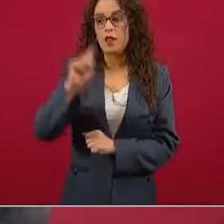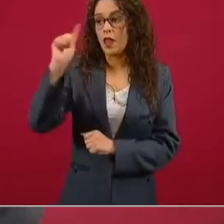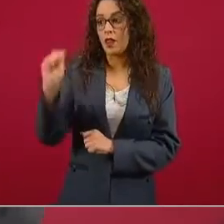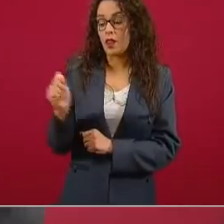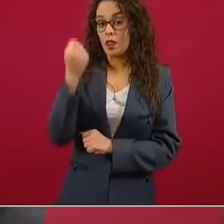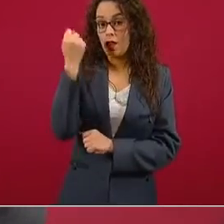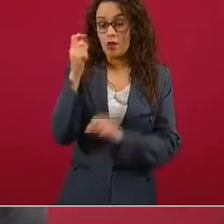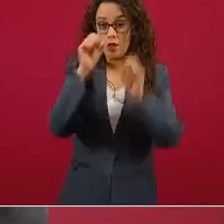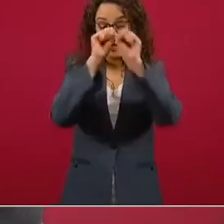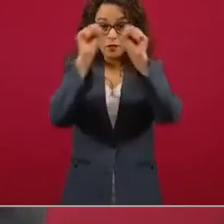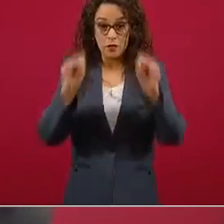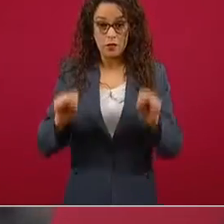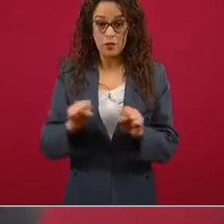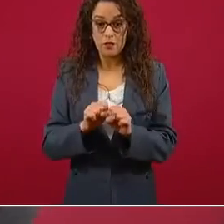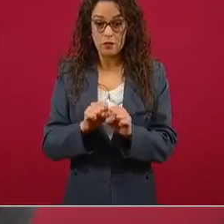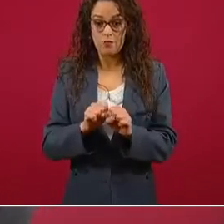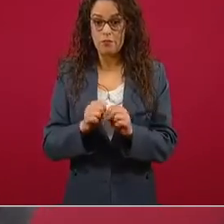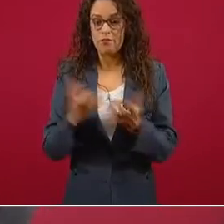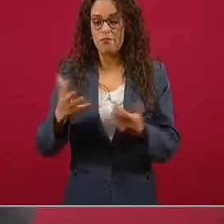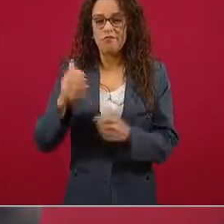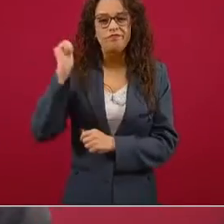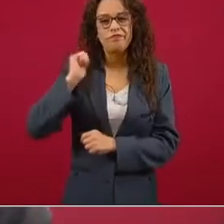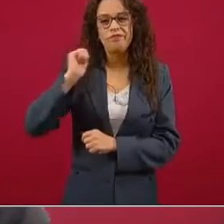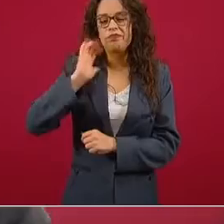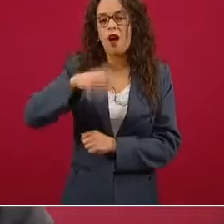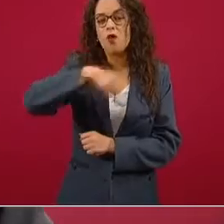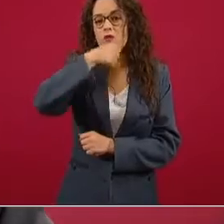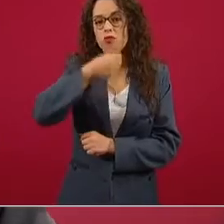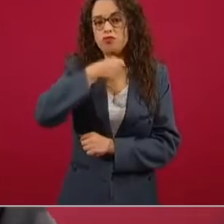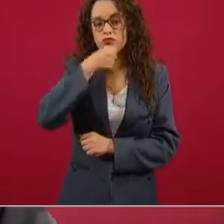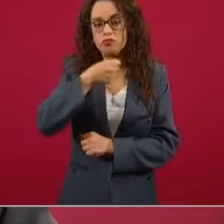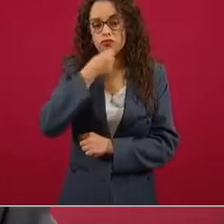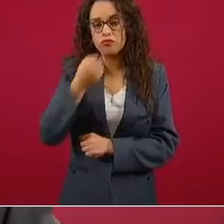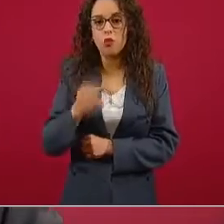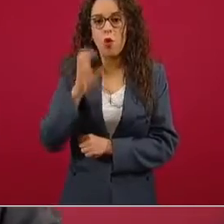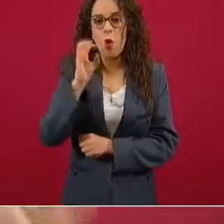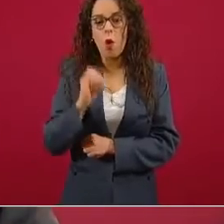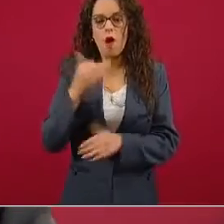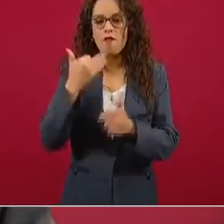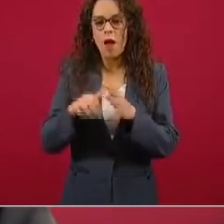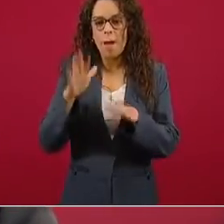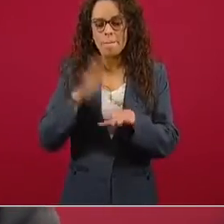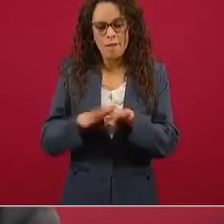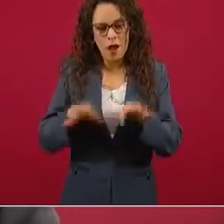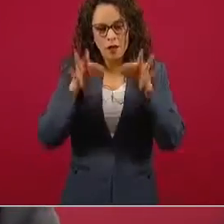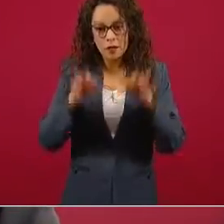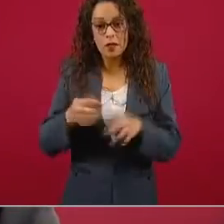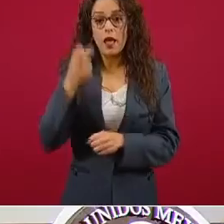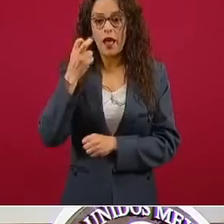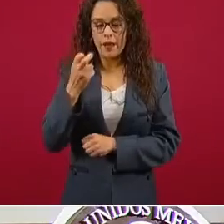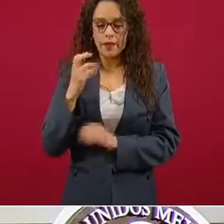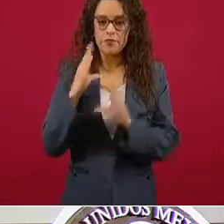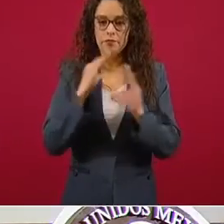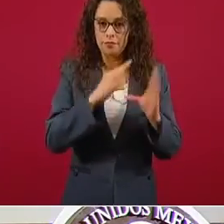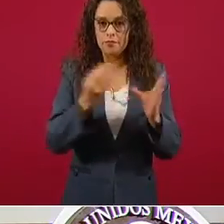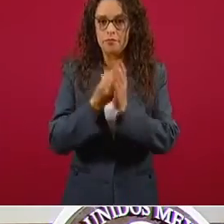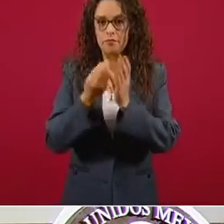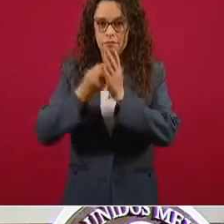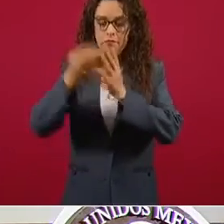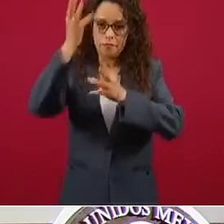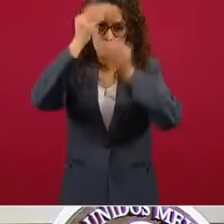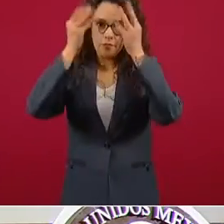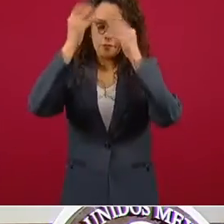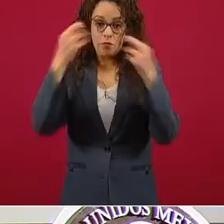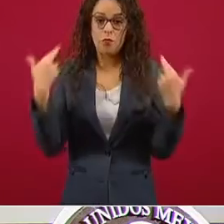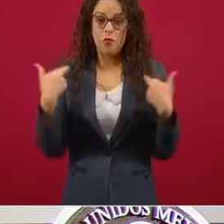tecnológicos eran muy arcaicos o se hacían de una manera poco eficiente, y estamos capacitando también a médicos para eso. También tiene que ver